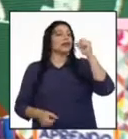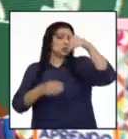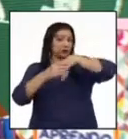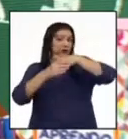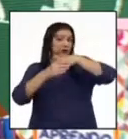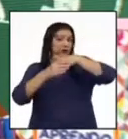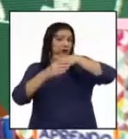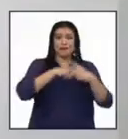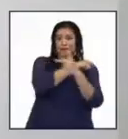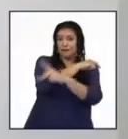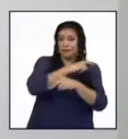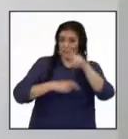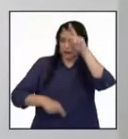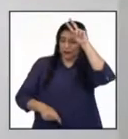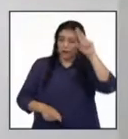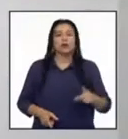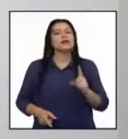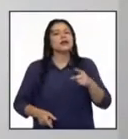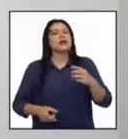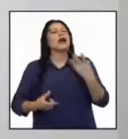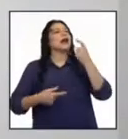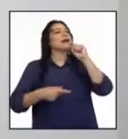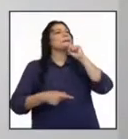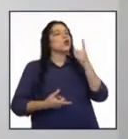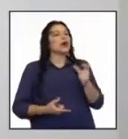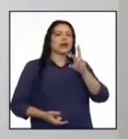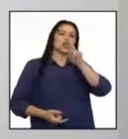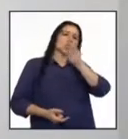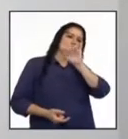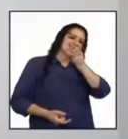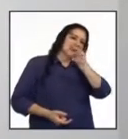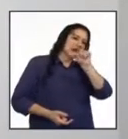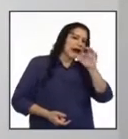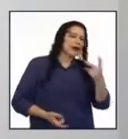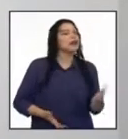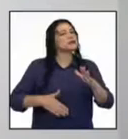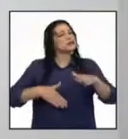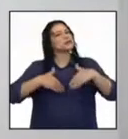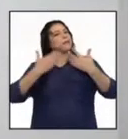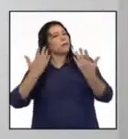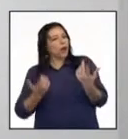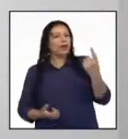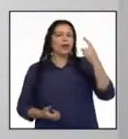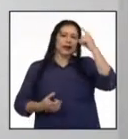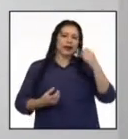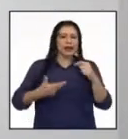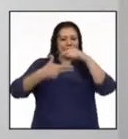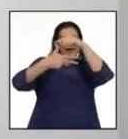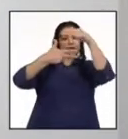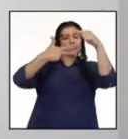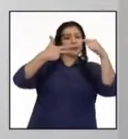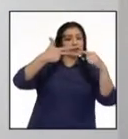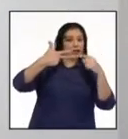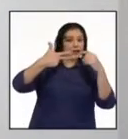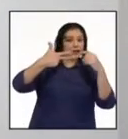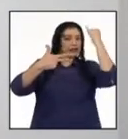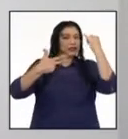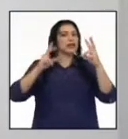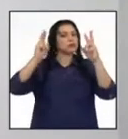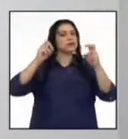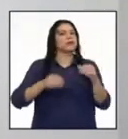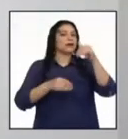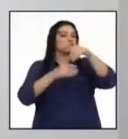en nuestro país. Según la historiadora Roicida Aguilar, se puede considerar 3 posiciones sobre el